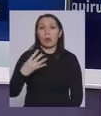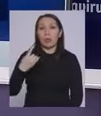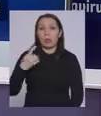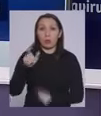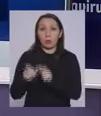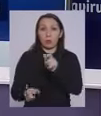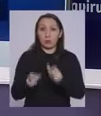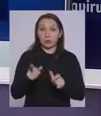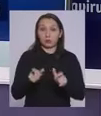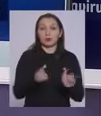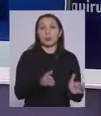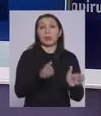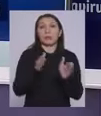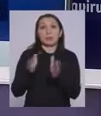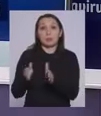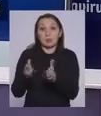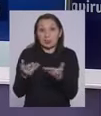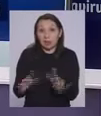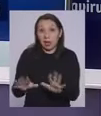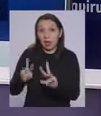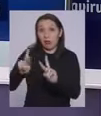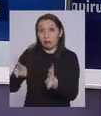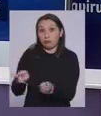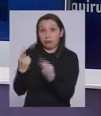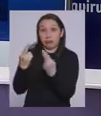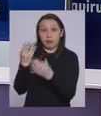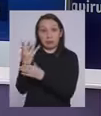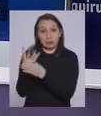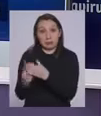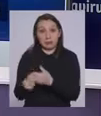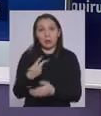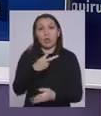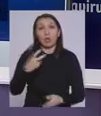284.541, de los cuales se han recuperado